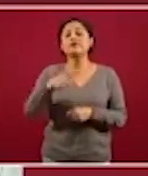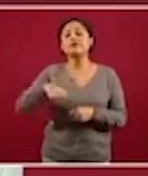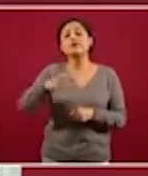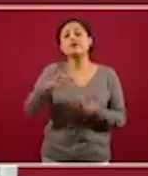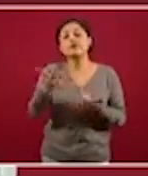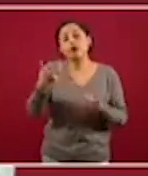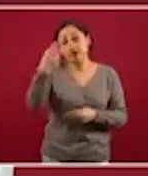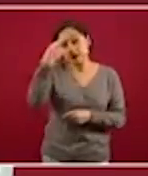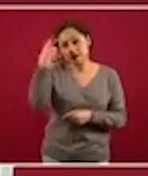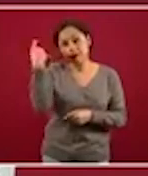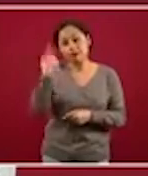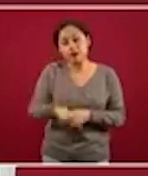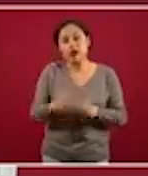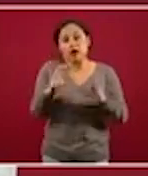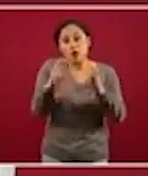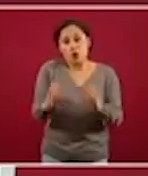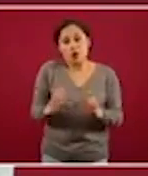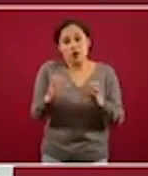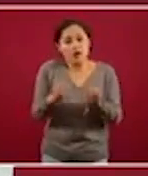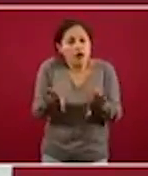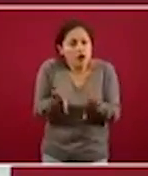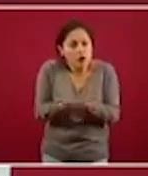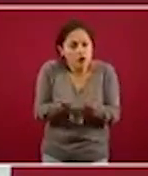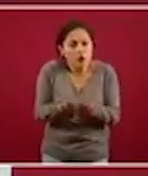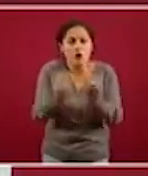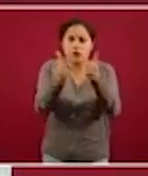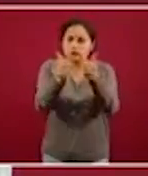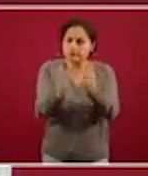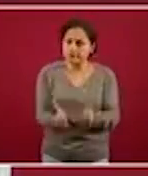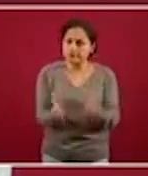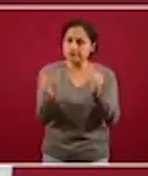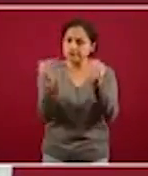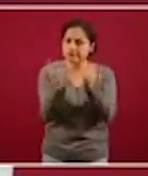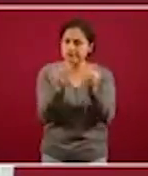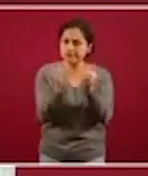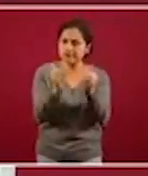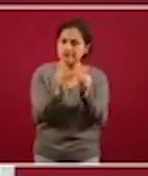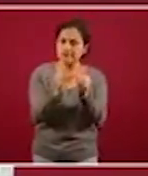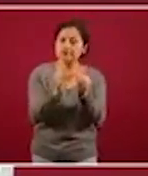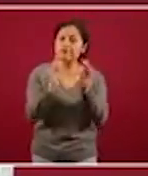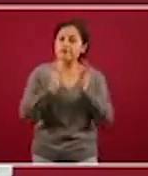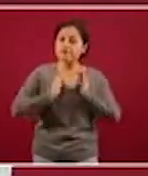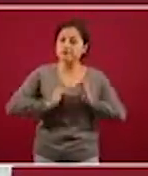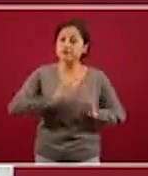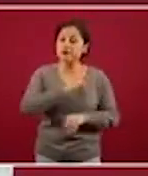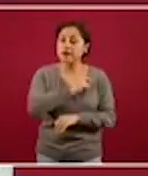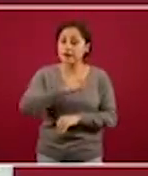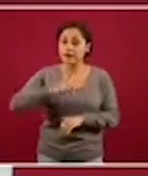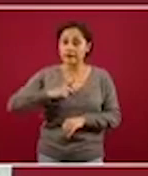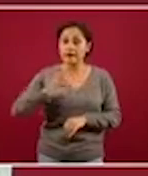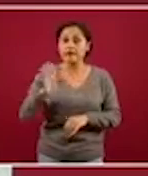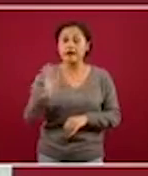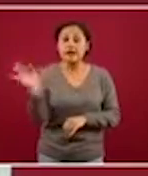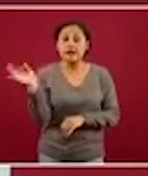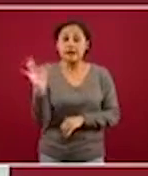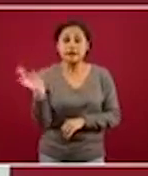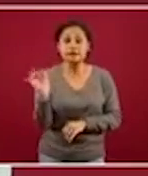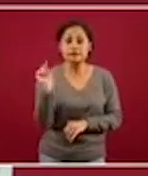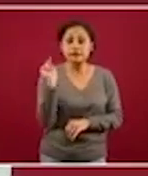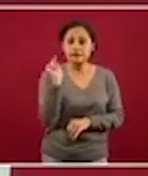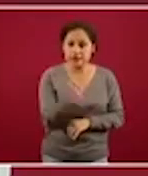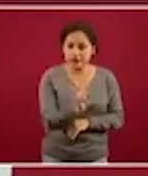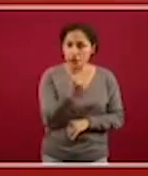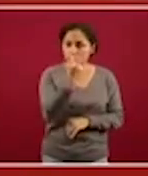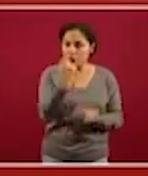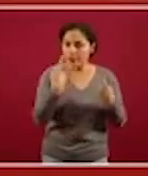es quedarnos en casa. Todo mundo se tiene que quedar en casa a menos que cumpla una actividad crítica para el